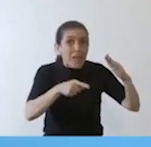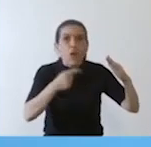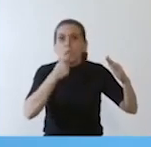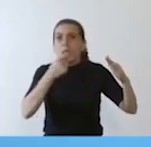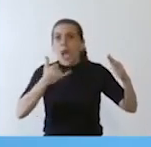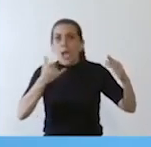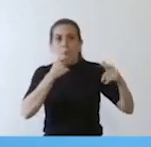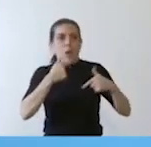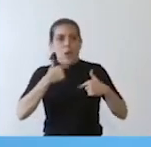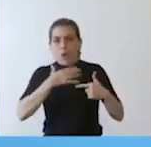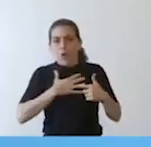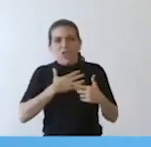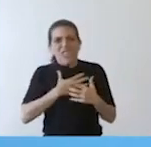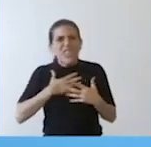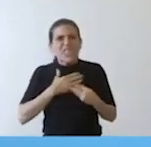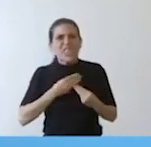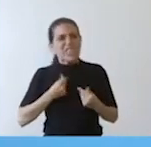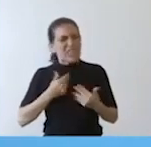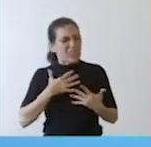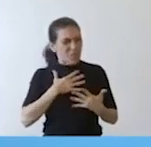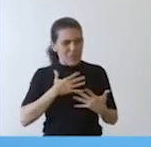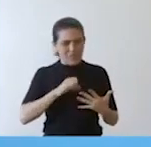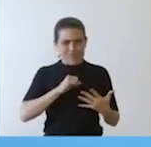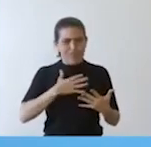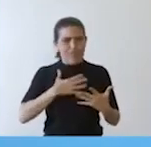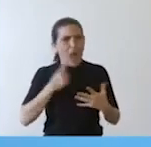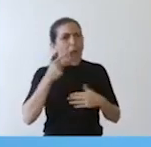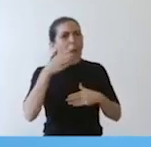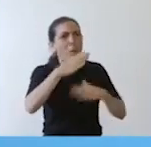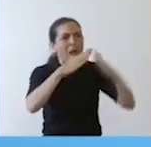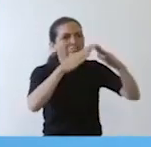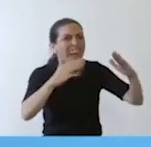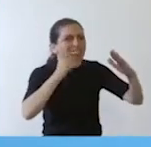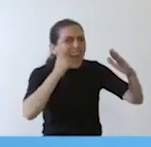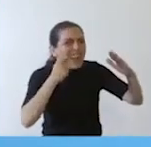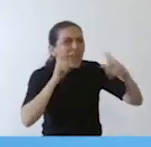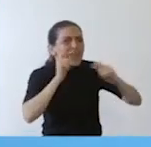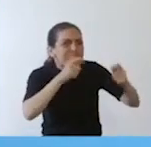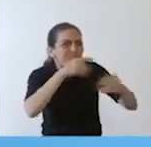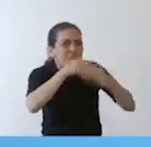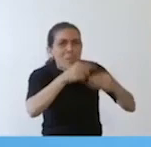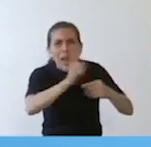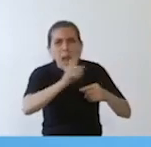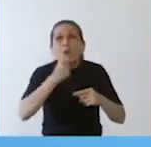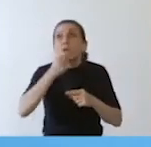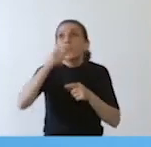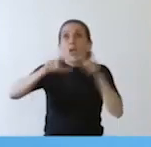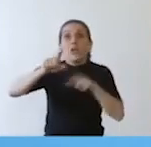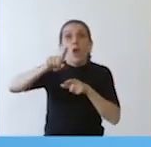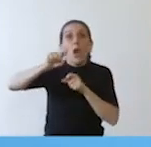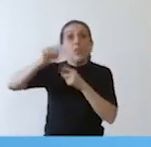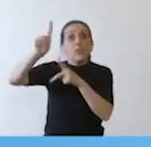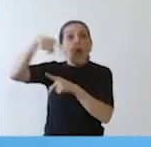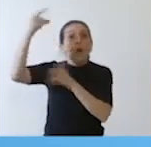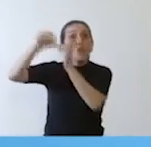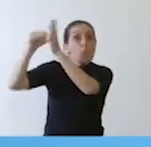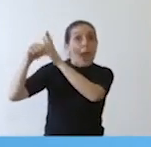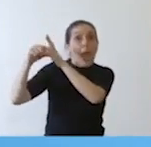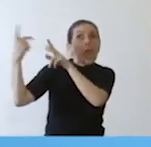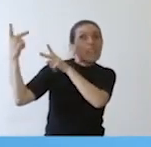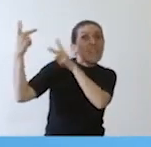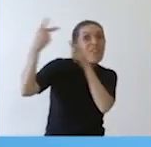a visitar a los centros geriátricos. Personas que hayan venido del exterior no deberían acercarse a los lugares donde se